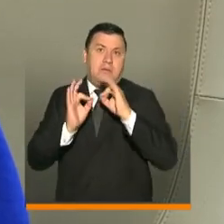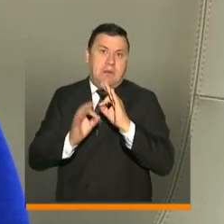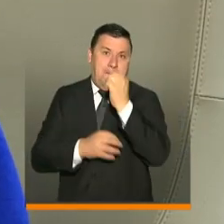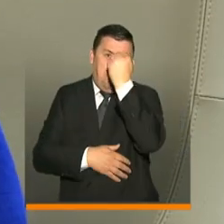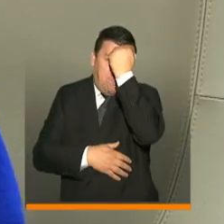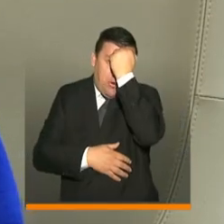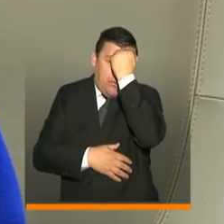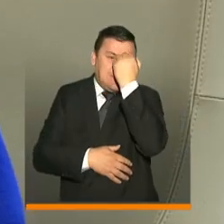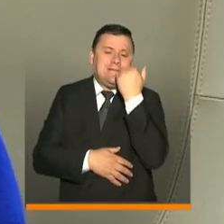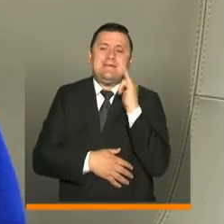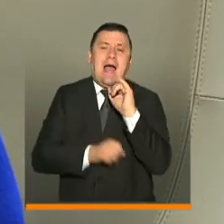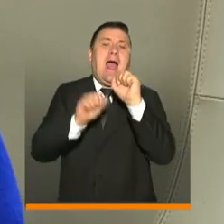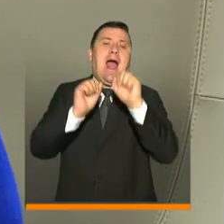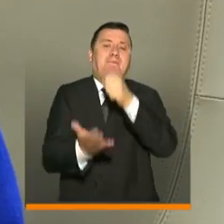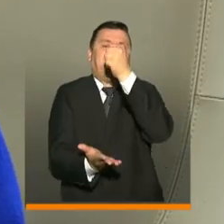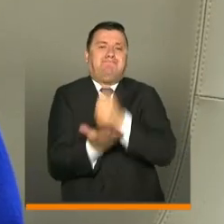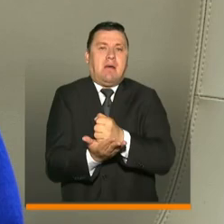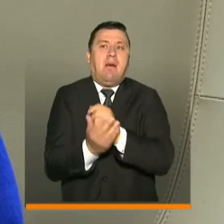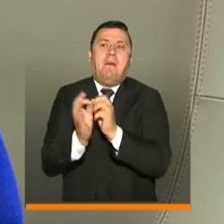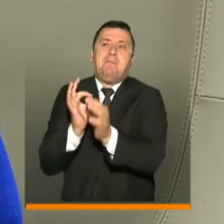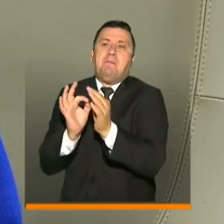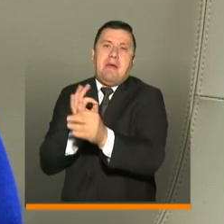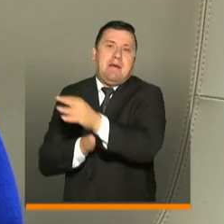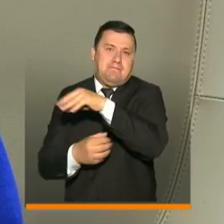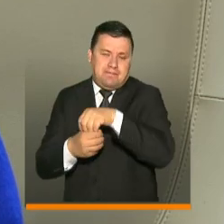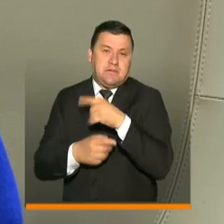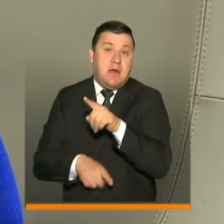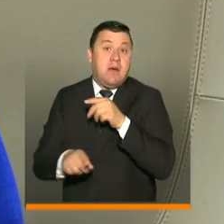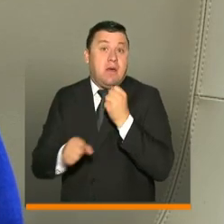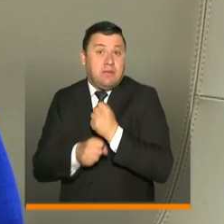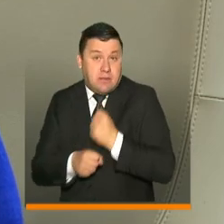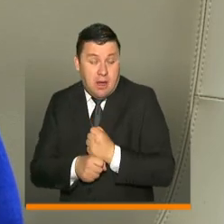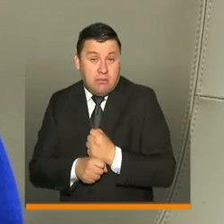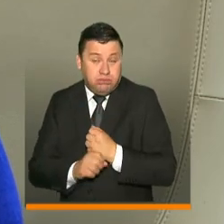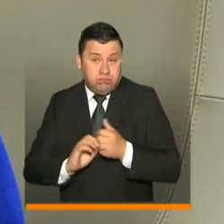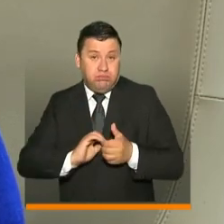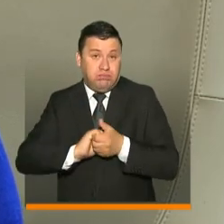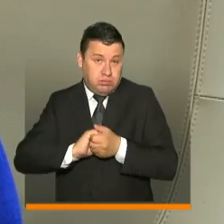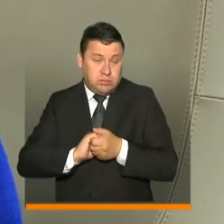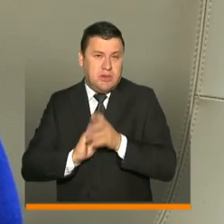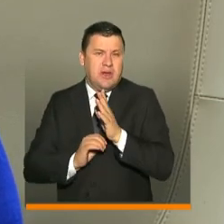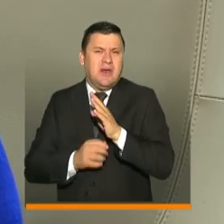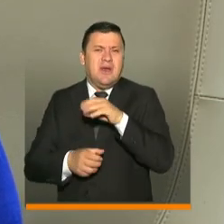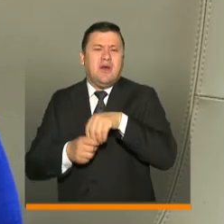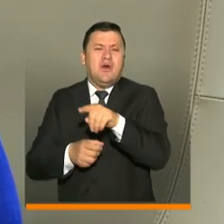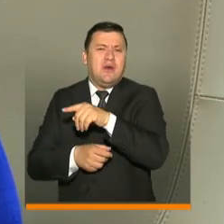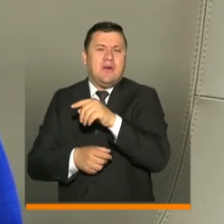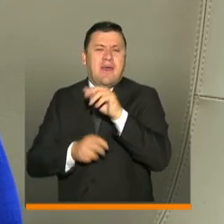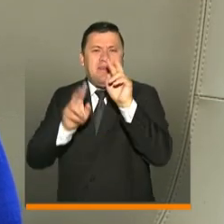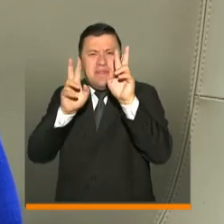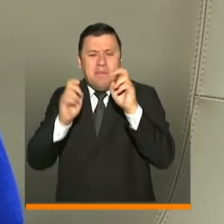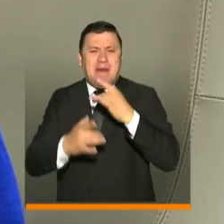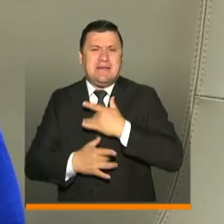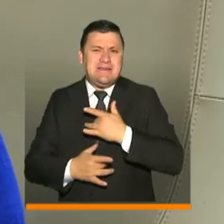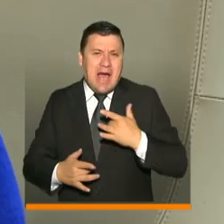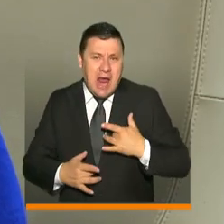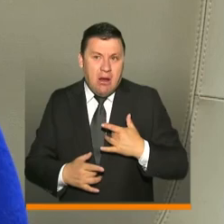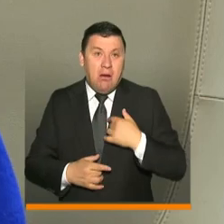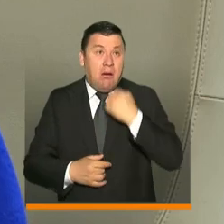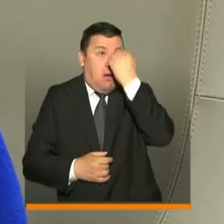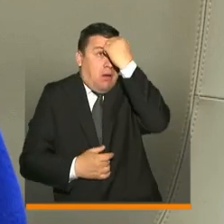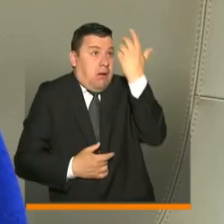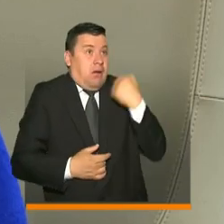de los maestros, que son las cesantías. Igualmente viene el trabajo de la mano de FOMAC, de la Fiduprevisora, con todos los temas de salud, que